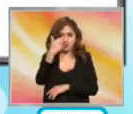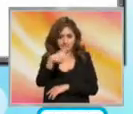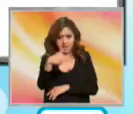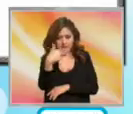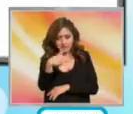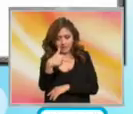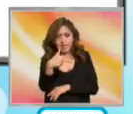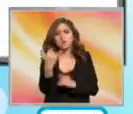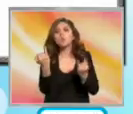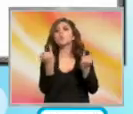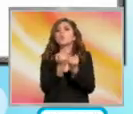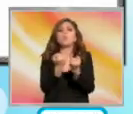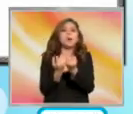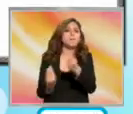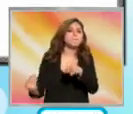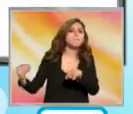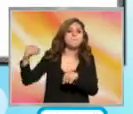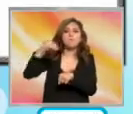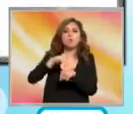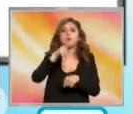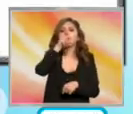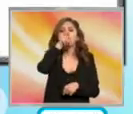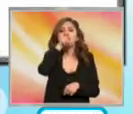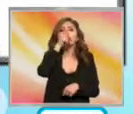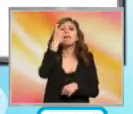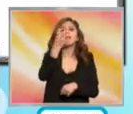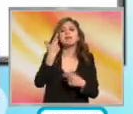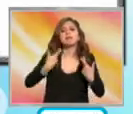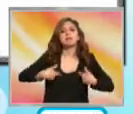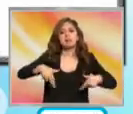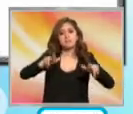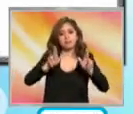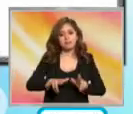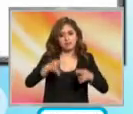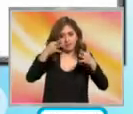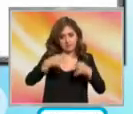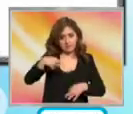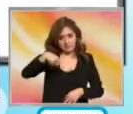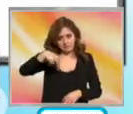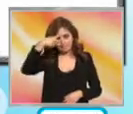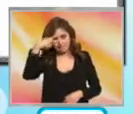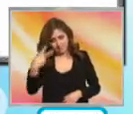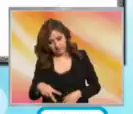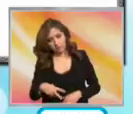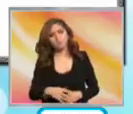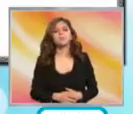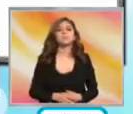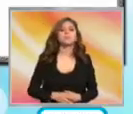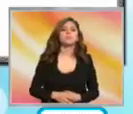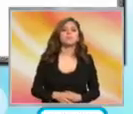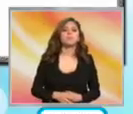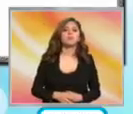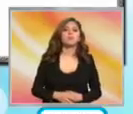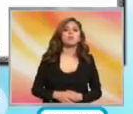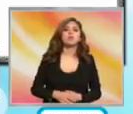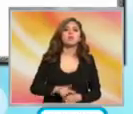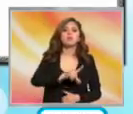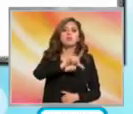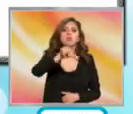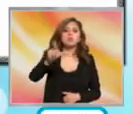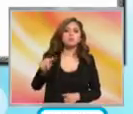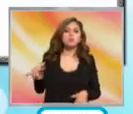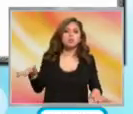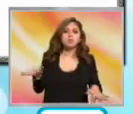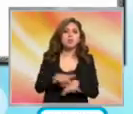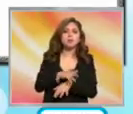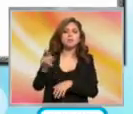precisamente coloca también esta águila que nos representa a los Aquí la mexicanos. estamos viendo precisamente. El origen de fundación. En Y aquí los pantalla. colores ya tomaban otro significado. Ya tomaron ¿o no? Y